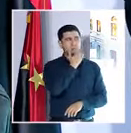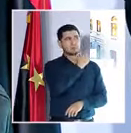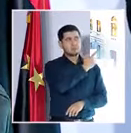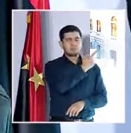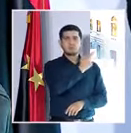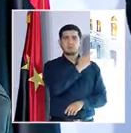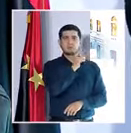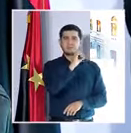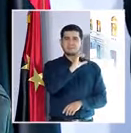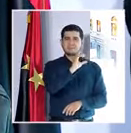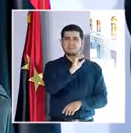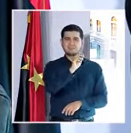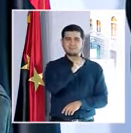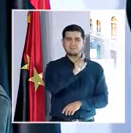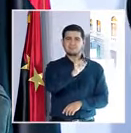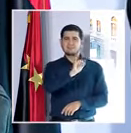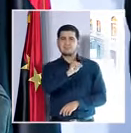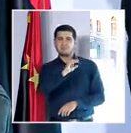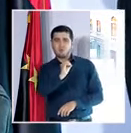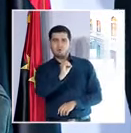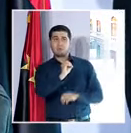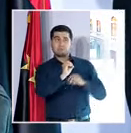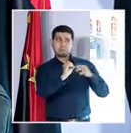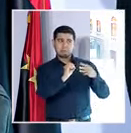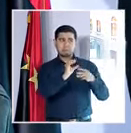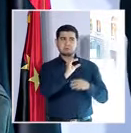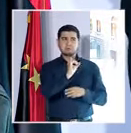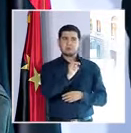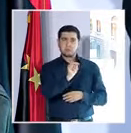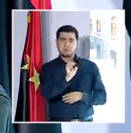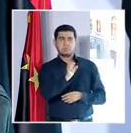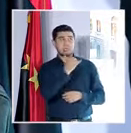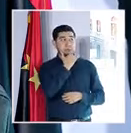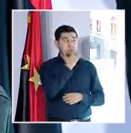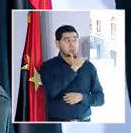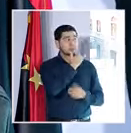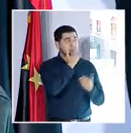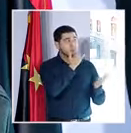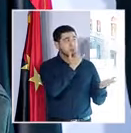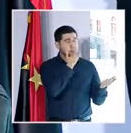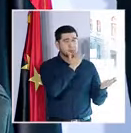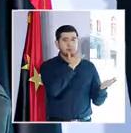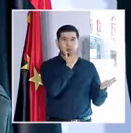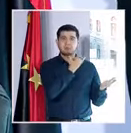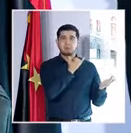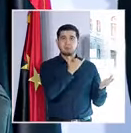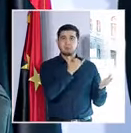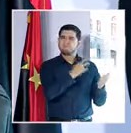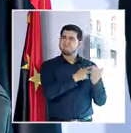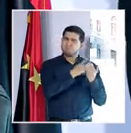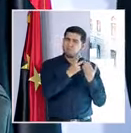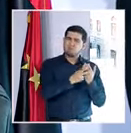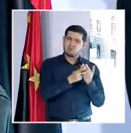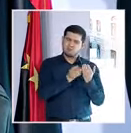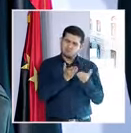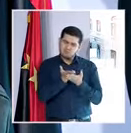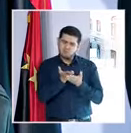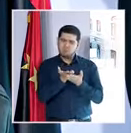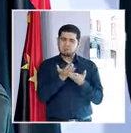a los 3 comisionados, a los 2 comisionados ponentes que ha tenido este proyecto de